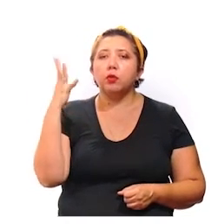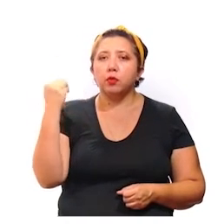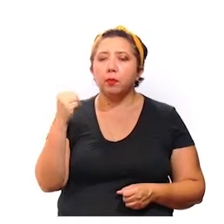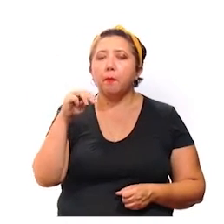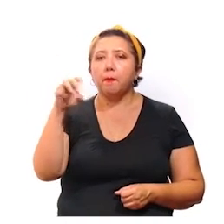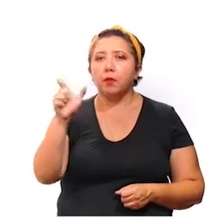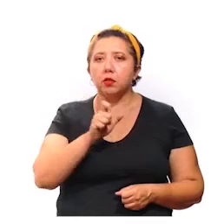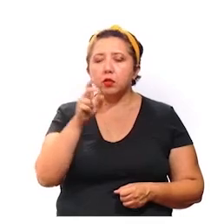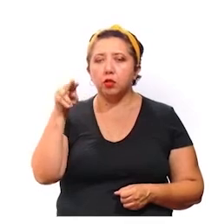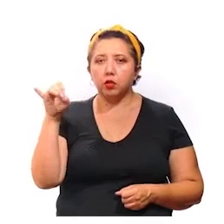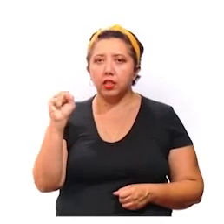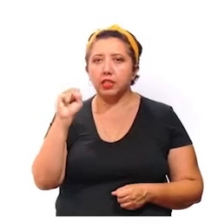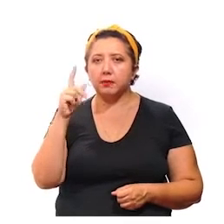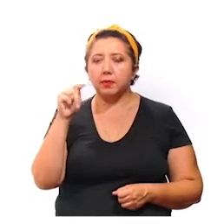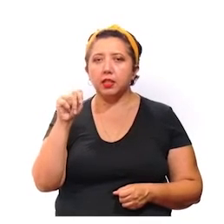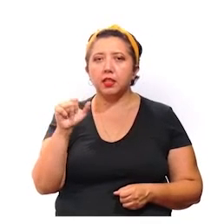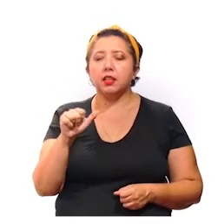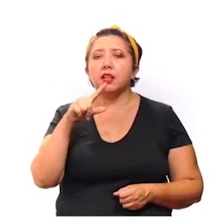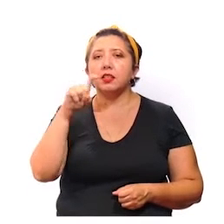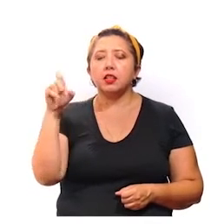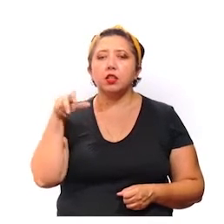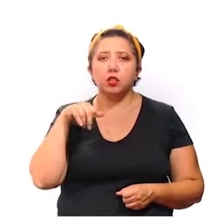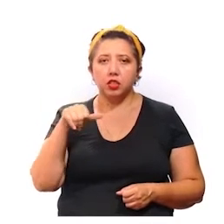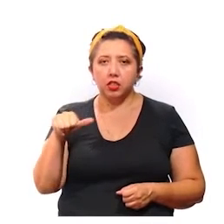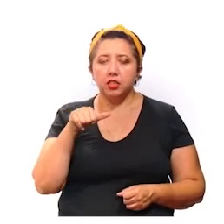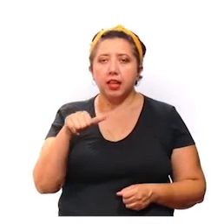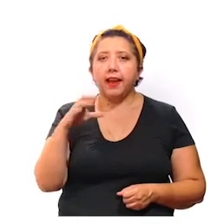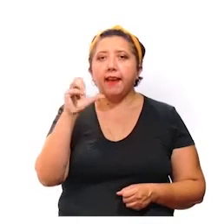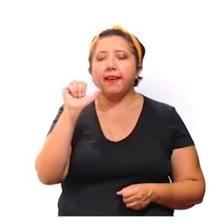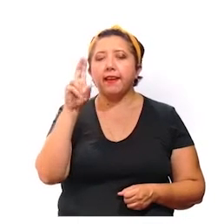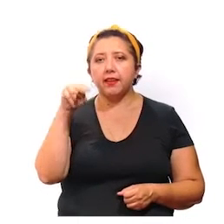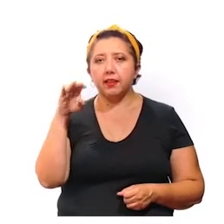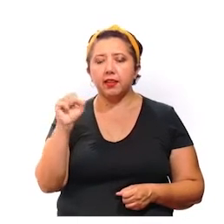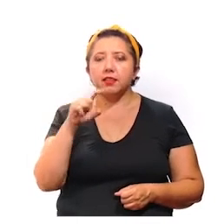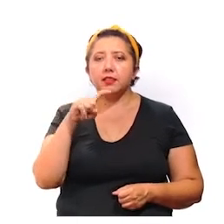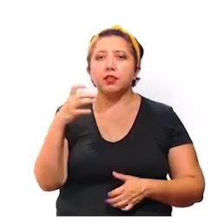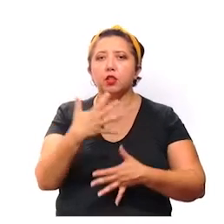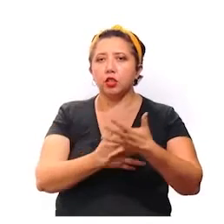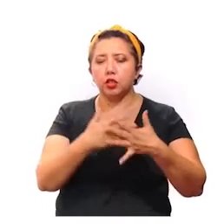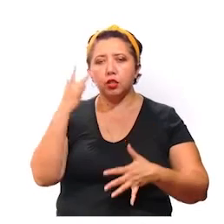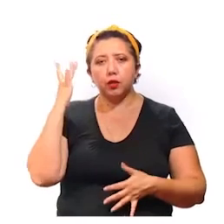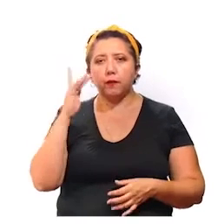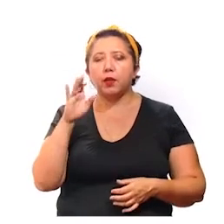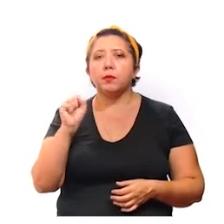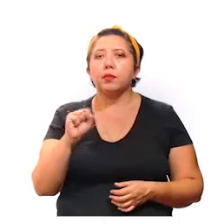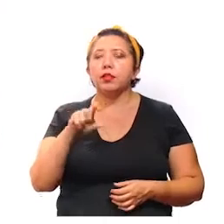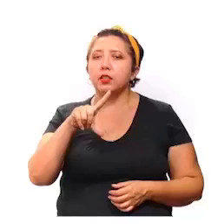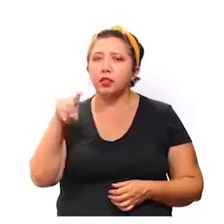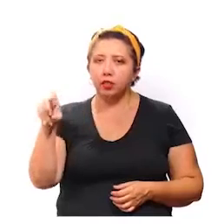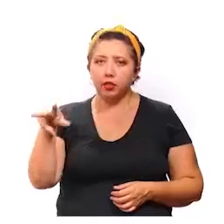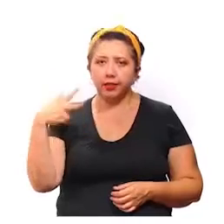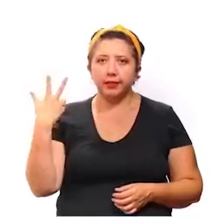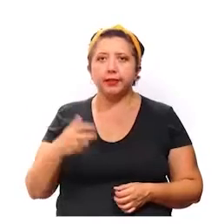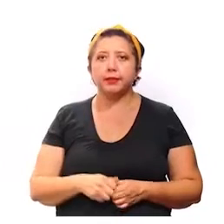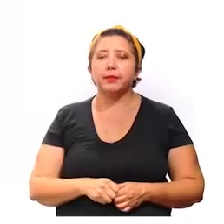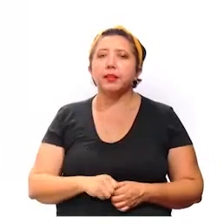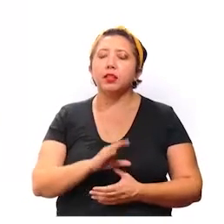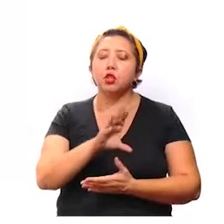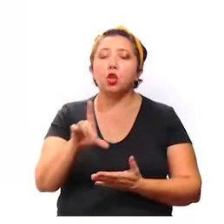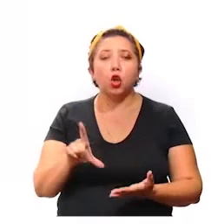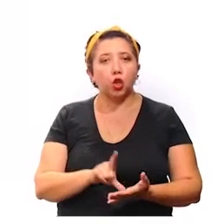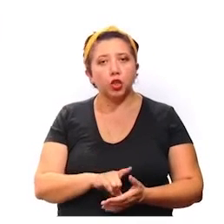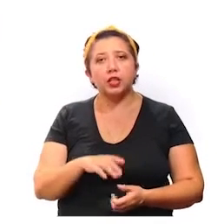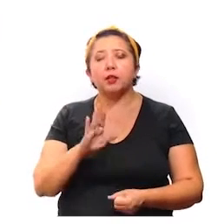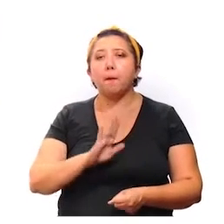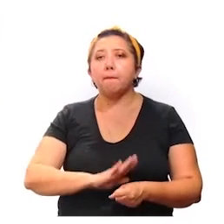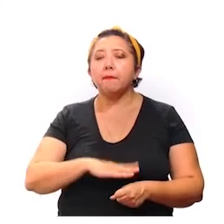Maxcanú 129, Espita 116, Acanqué 115 y San Felipe con 113. Las colonias de